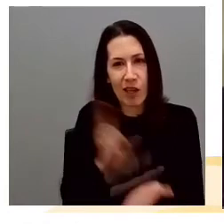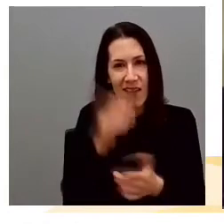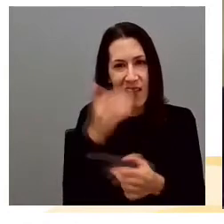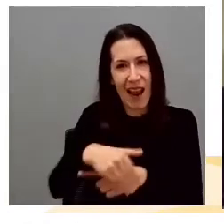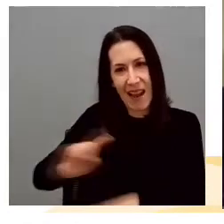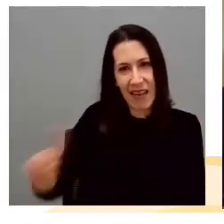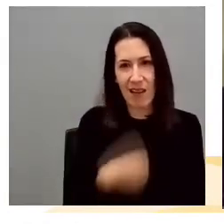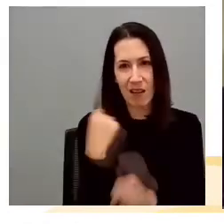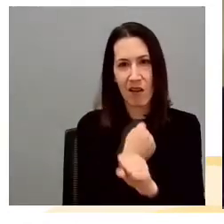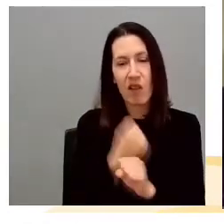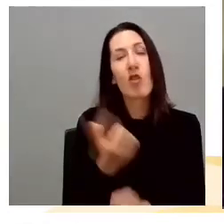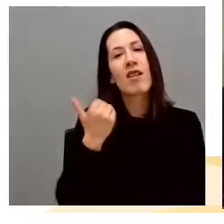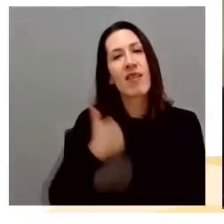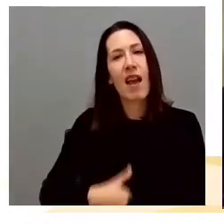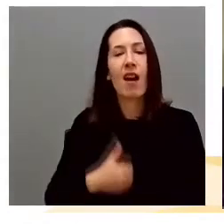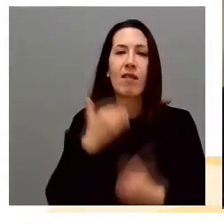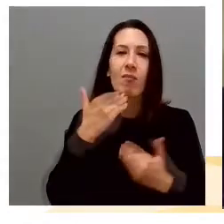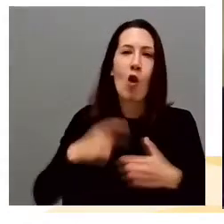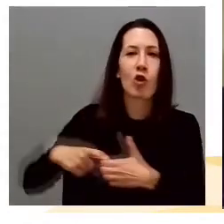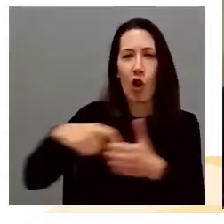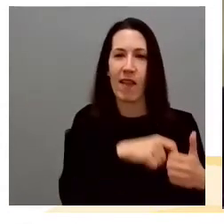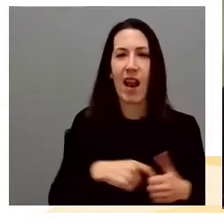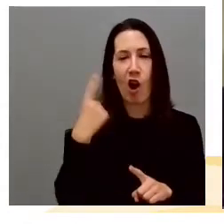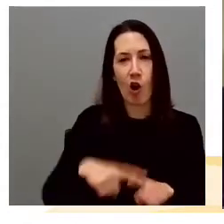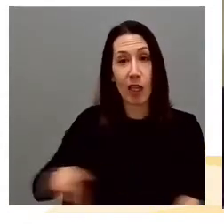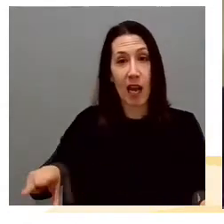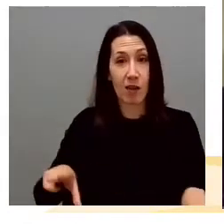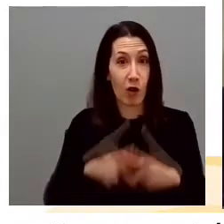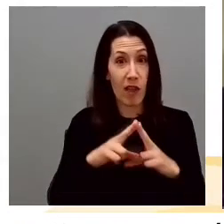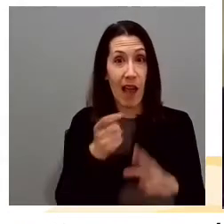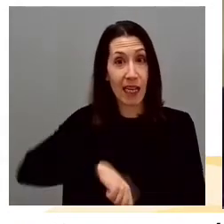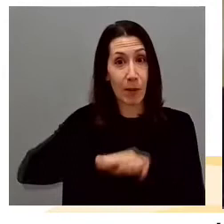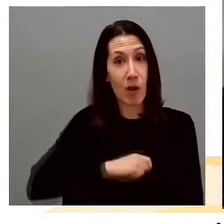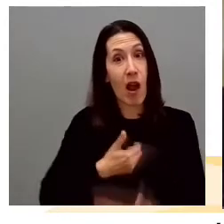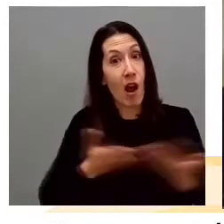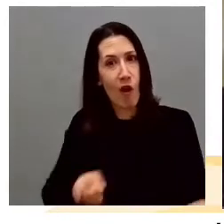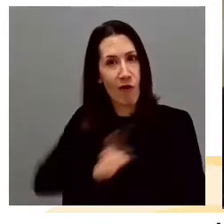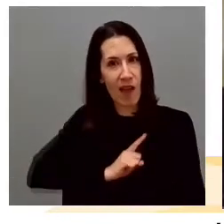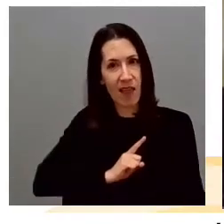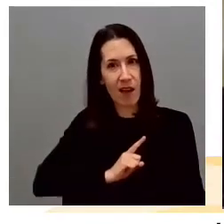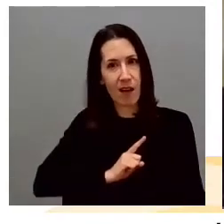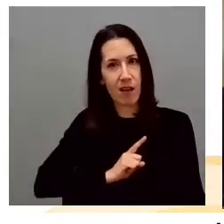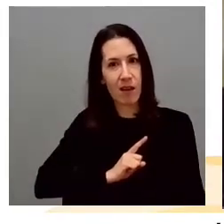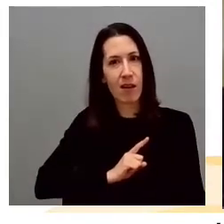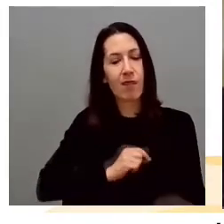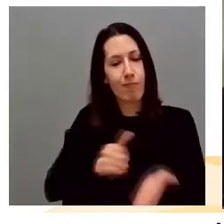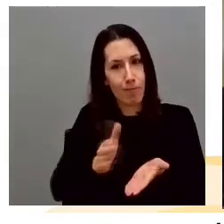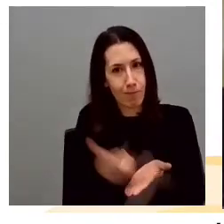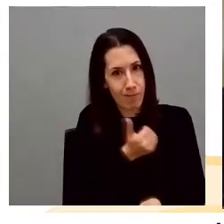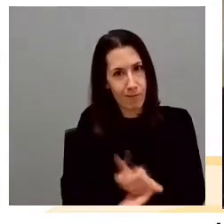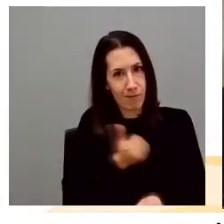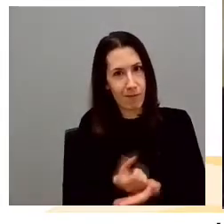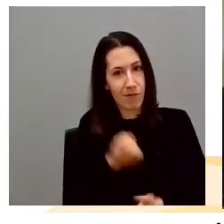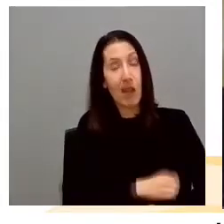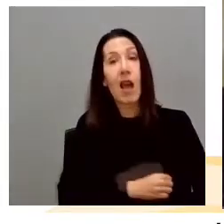el fruto solidario de la sociedad española que cree en nosotros, que se fía de nosotros y que se acerca cada día